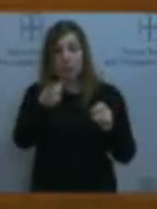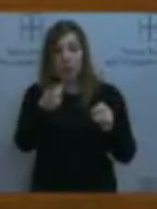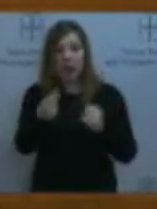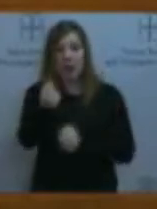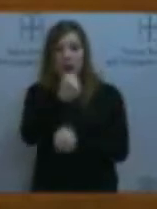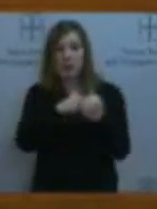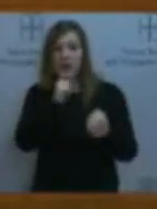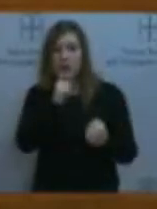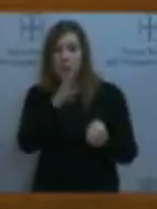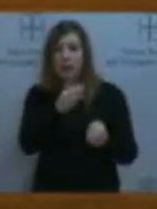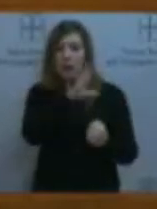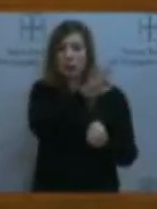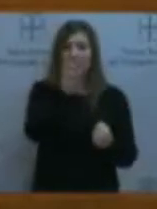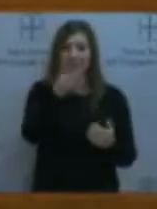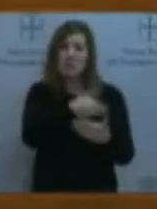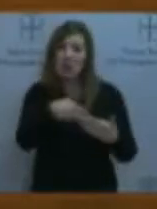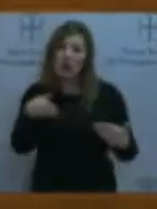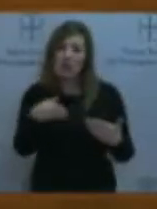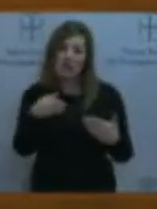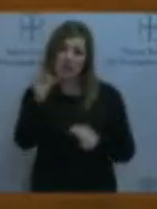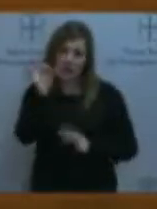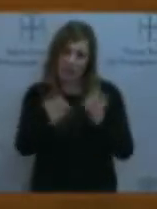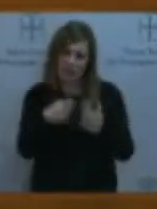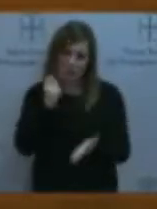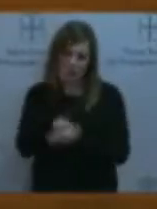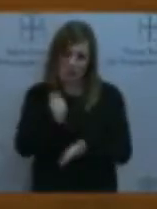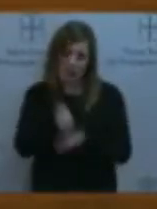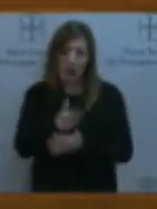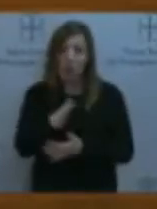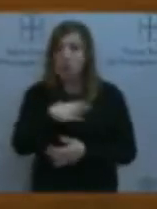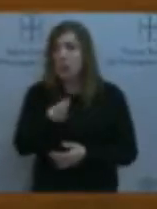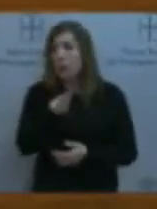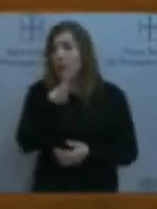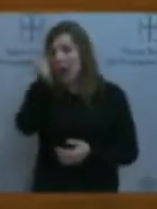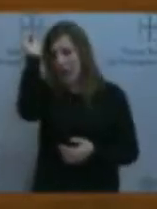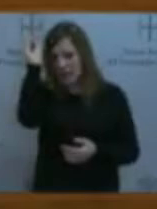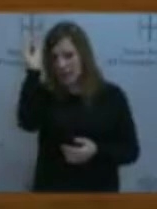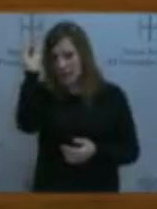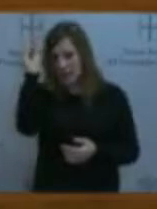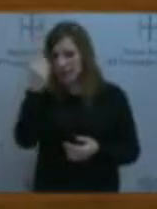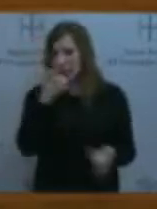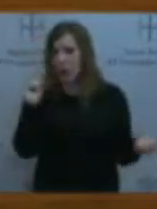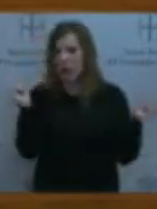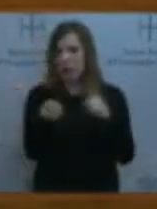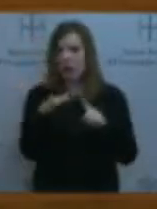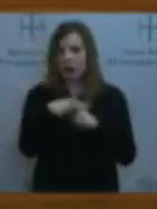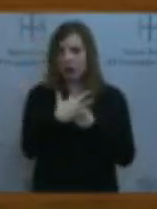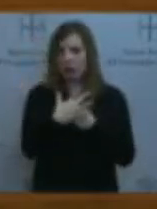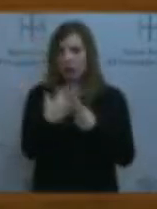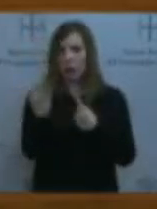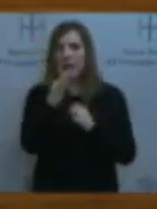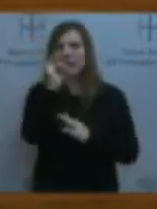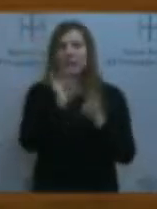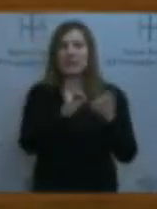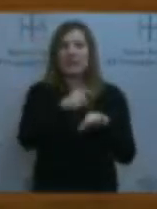pagamos 53 millones de interés, pero podría ser mucho más con un breve o limitado cambio de contexto, con una subida de tipos de interés. Estamos en